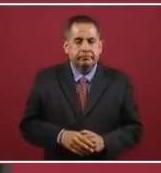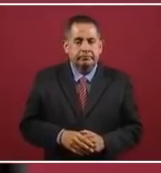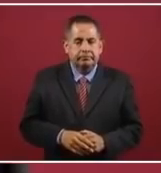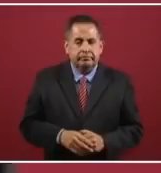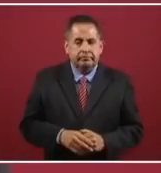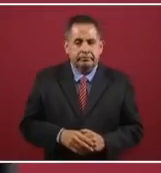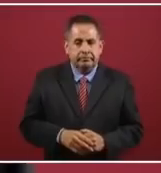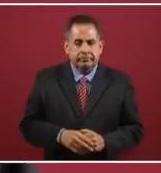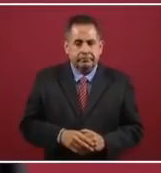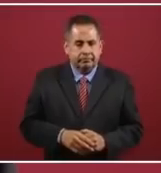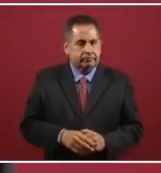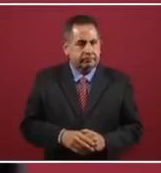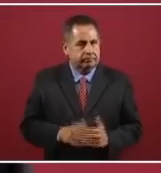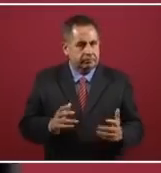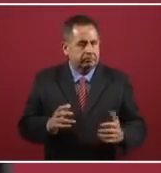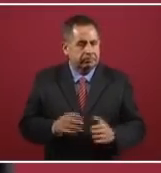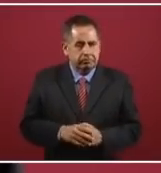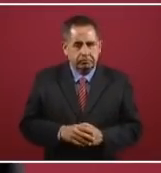se está